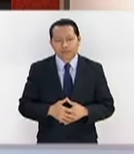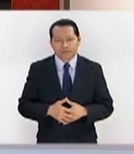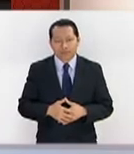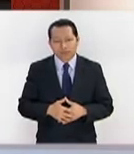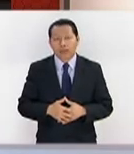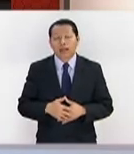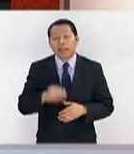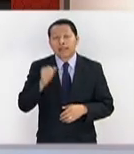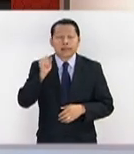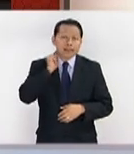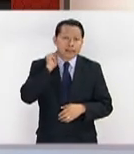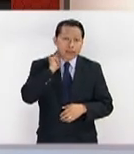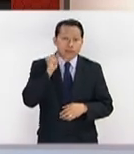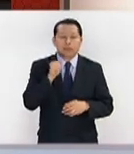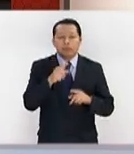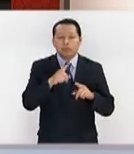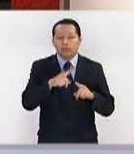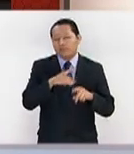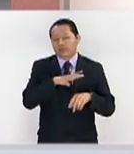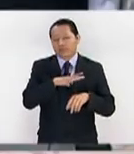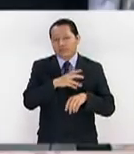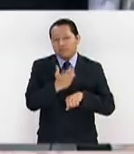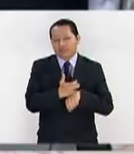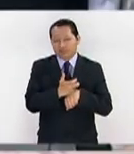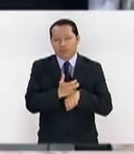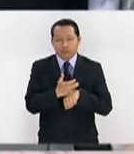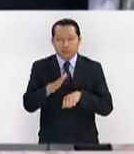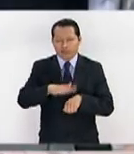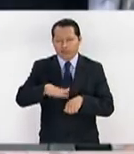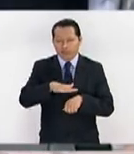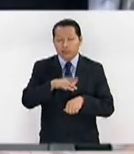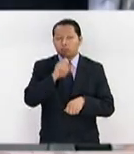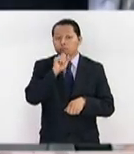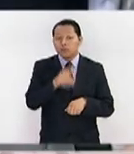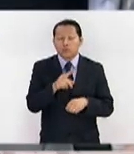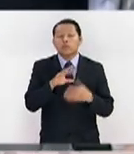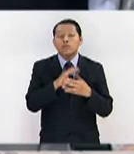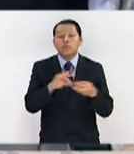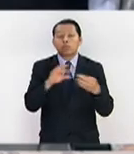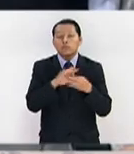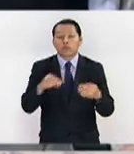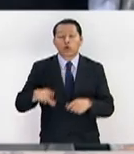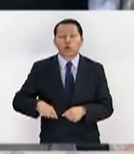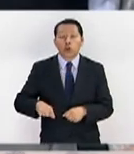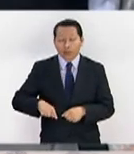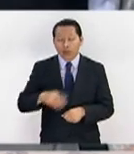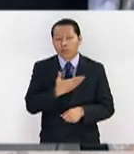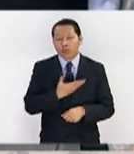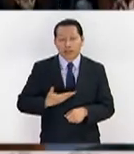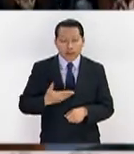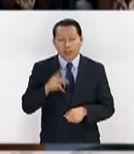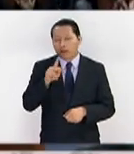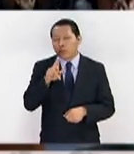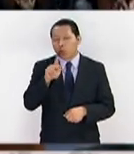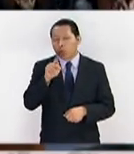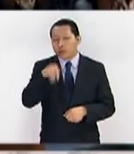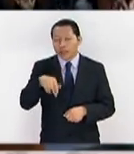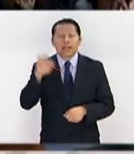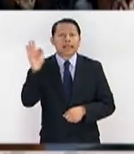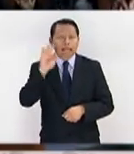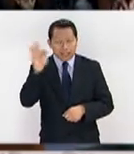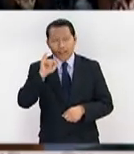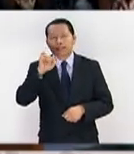Los senadores de Estados Unidos Martin Heinrich y Angus King afirmaron que el gobierno del presidente Putin pudo